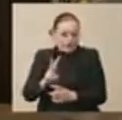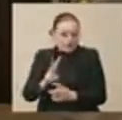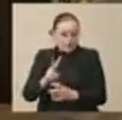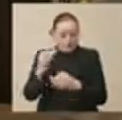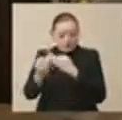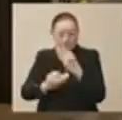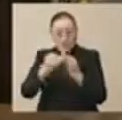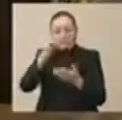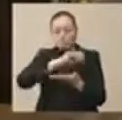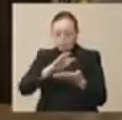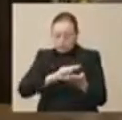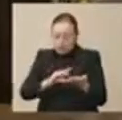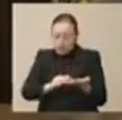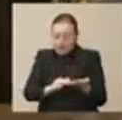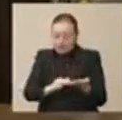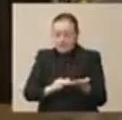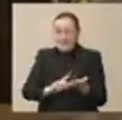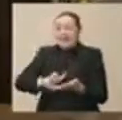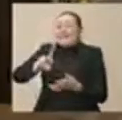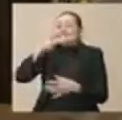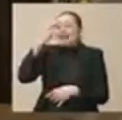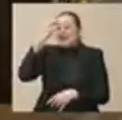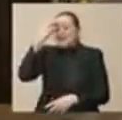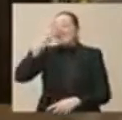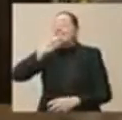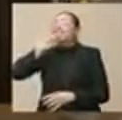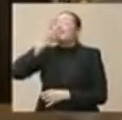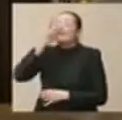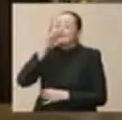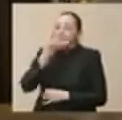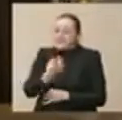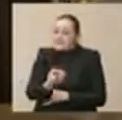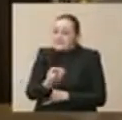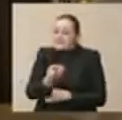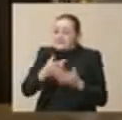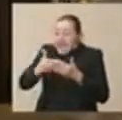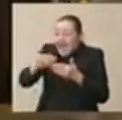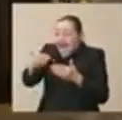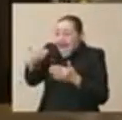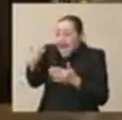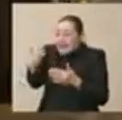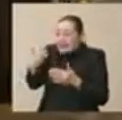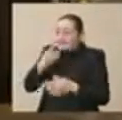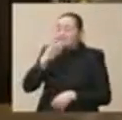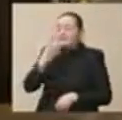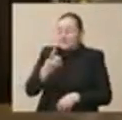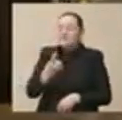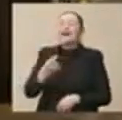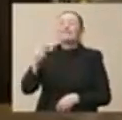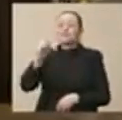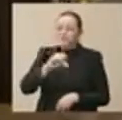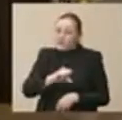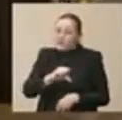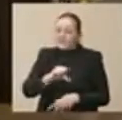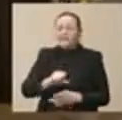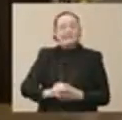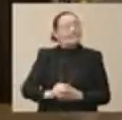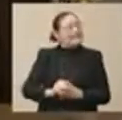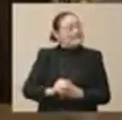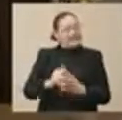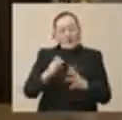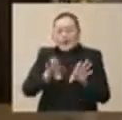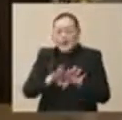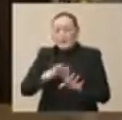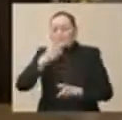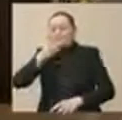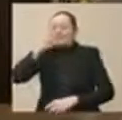lo que señalamos y advertimos de manera reiterada se materializó a pesar de los